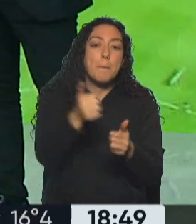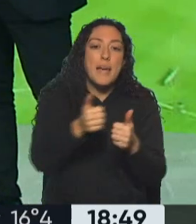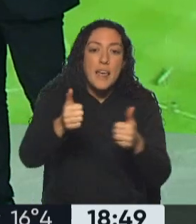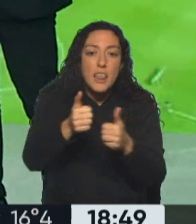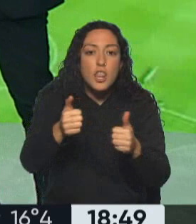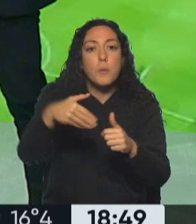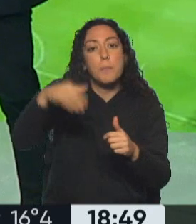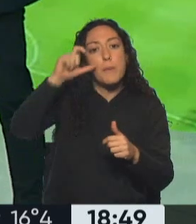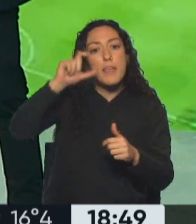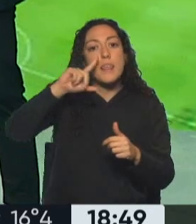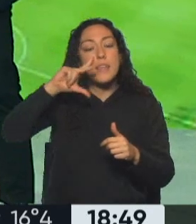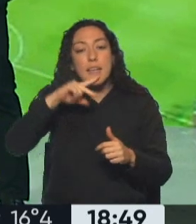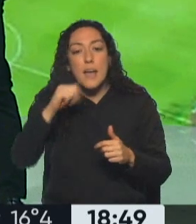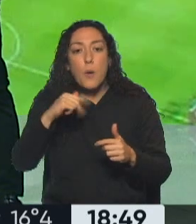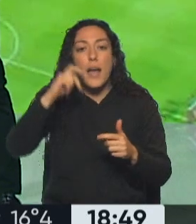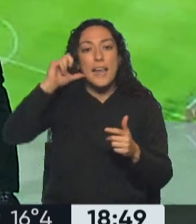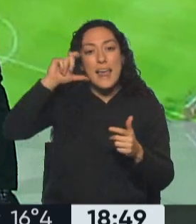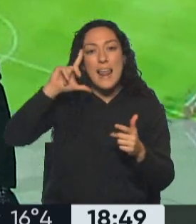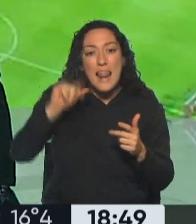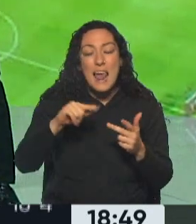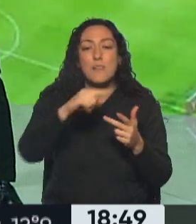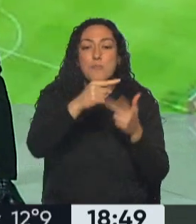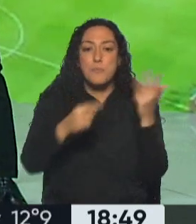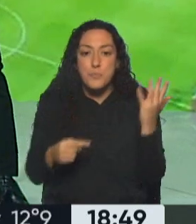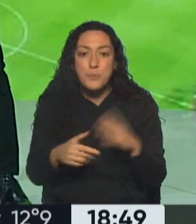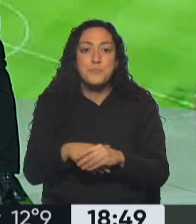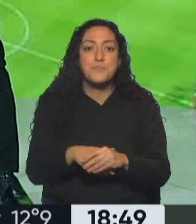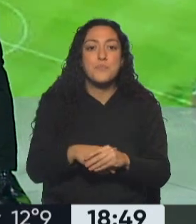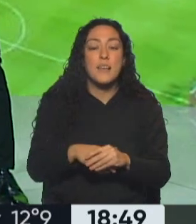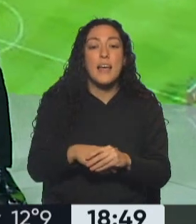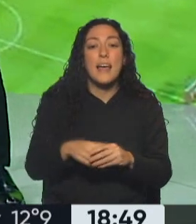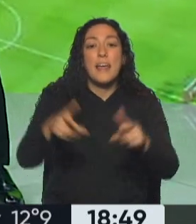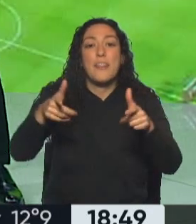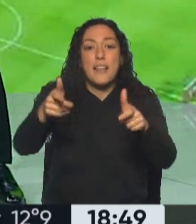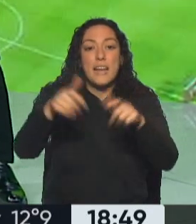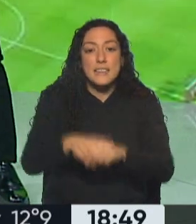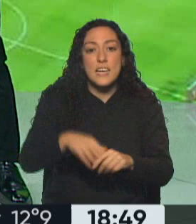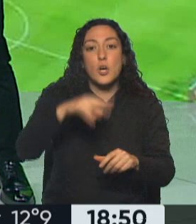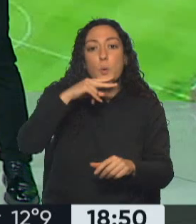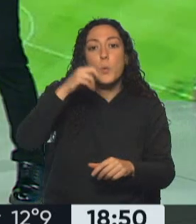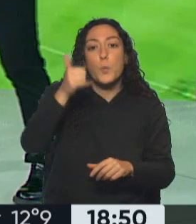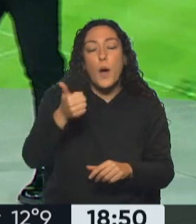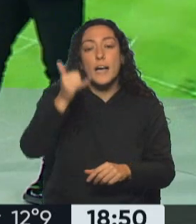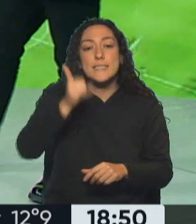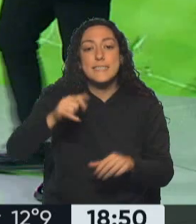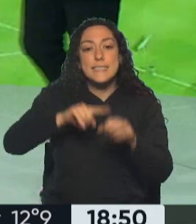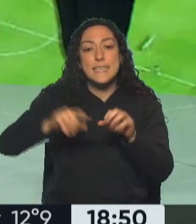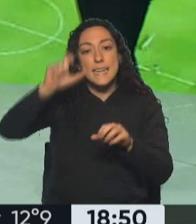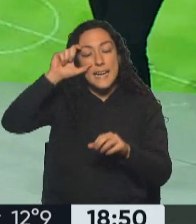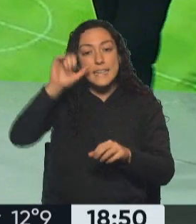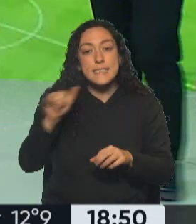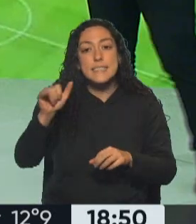Oscar Romero, Luis Vázquez, que va a ser el reemplazante, ayer te lo dije, de Benedetto. Sí, lo comentaste, me acuerdo. Y Sebastián